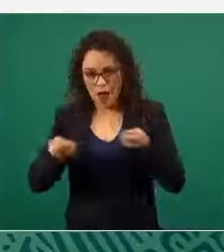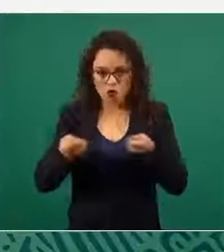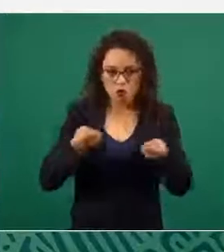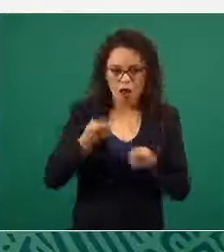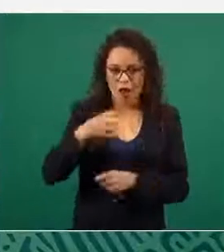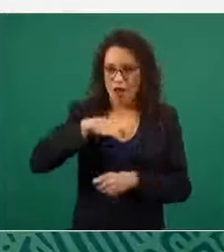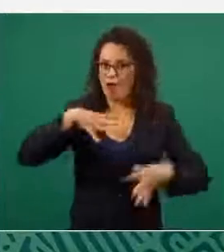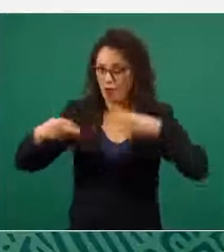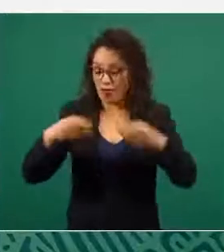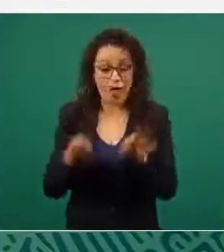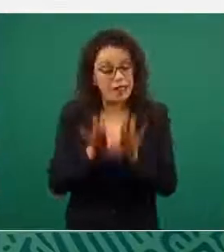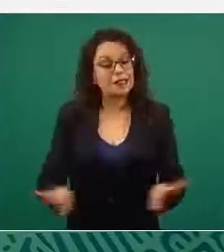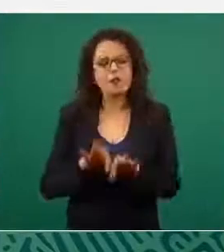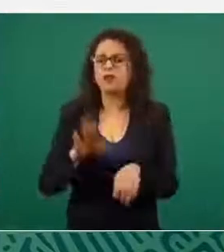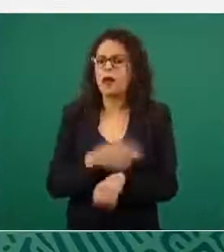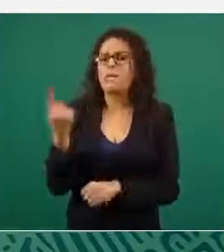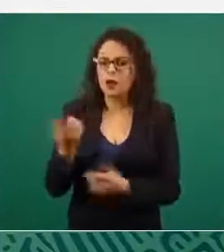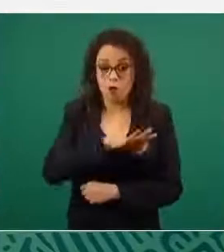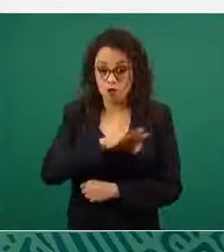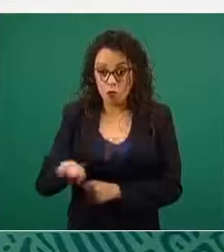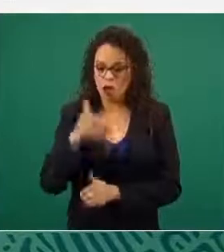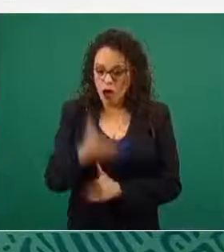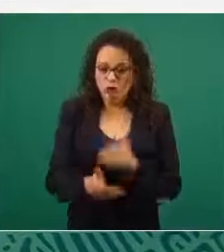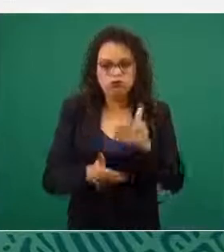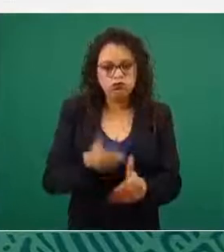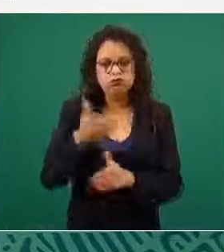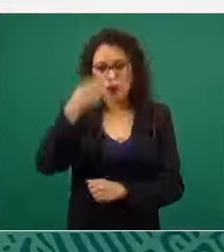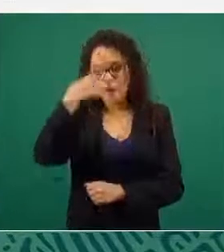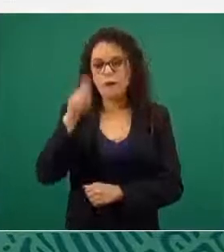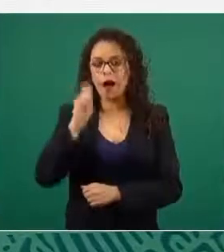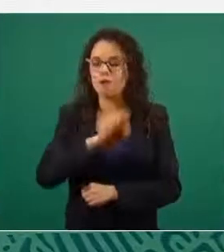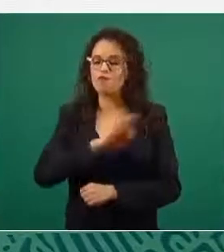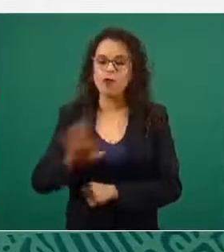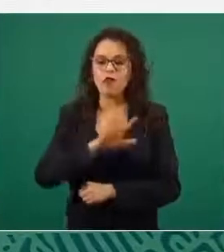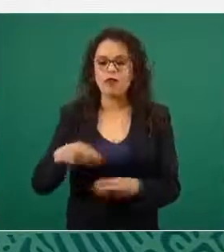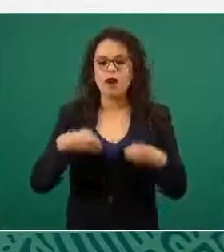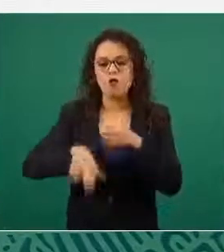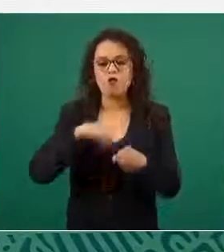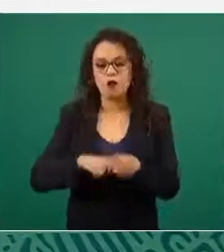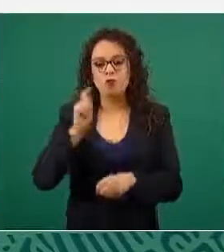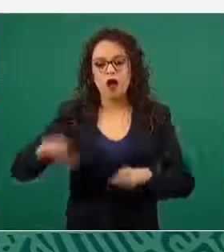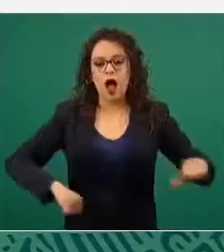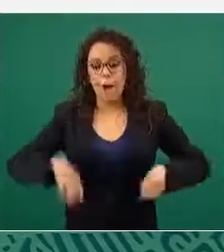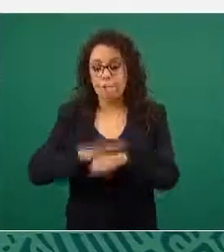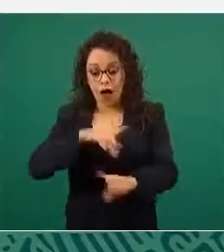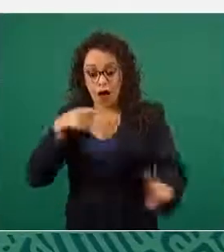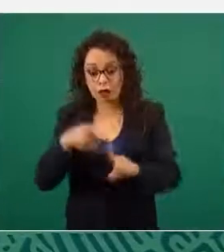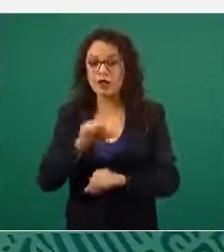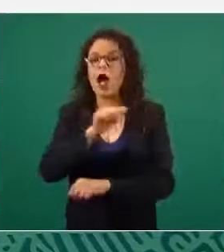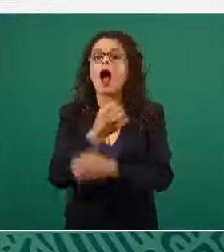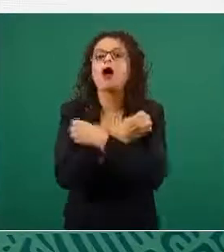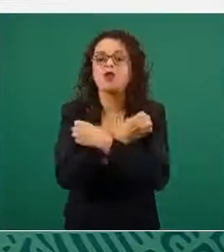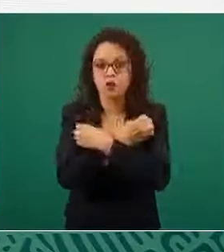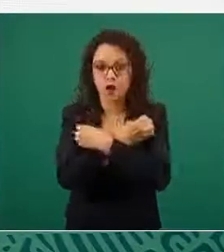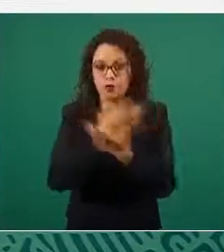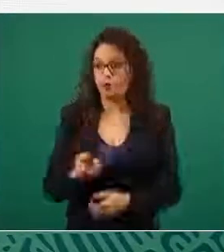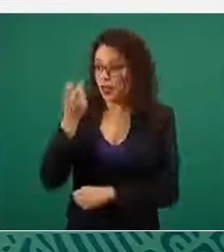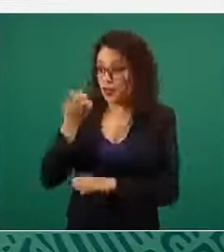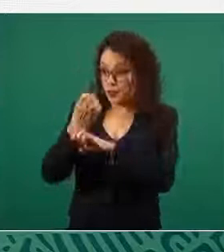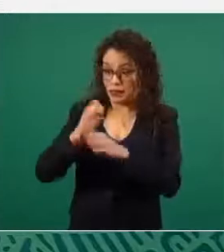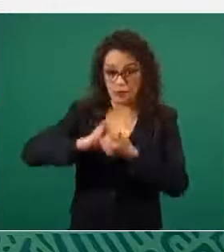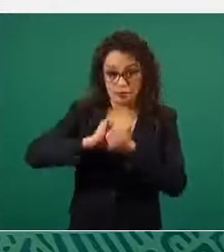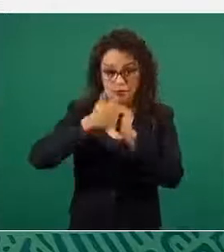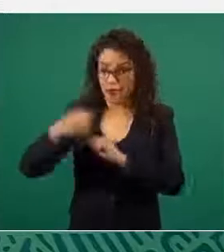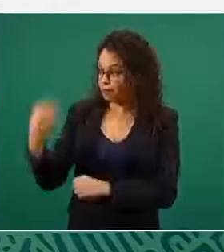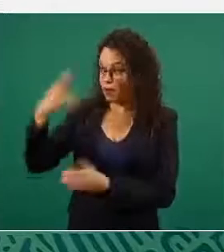este caso es importante porque lo que nos permitirá es avanzar en la normalización de las actividades sociales, concretamente la actividad educativa. Entonces, en las entidades federativas que están en semáforo